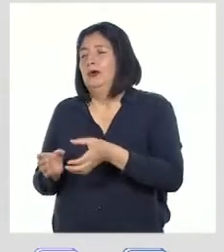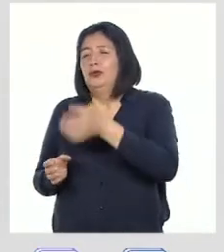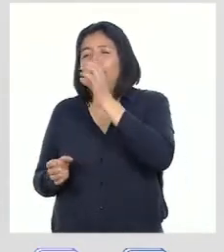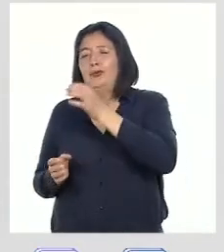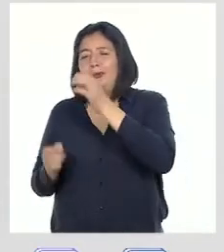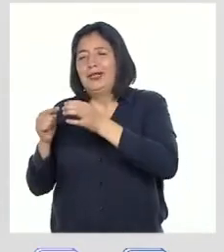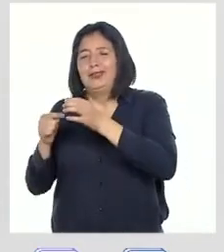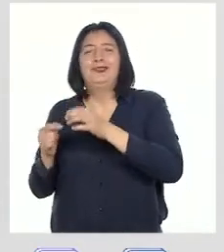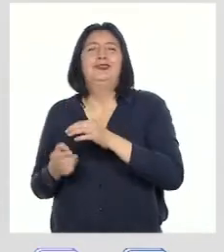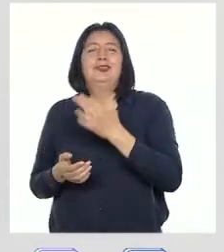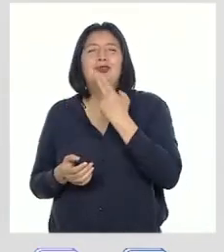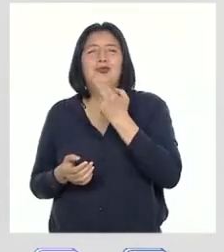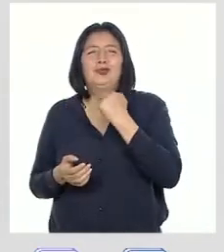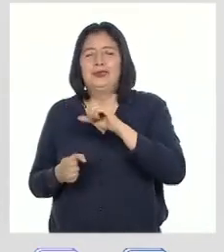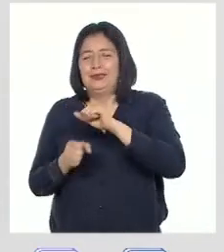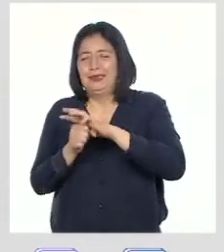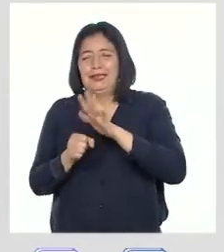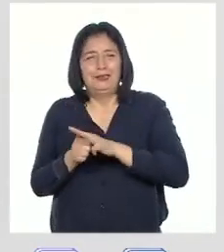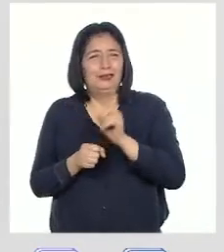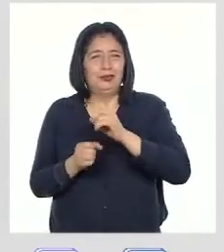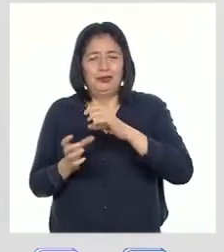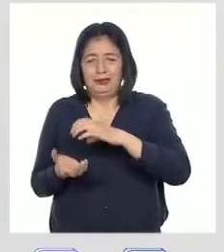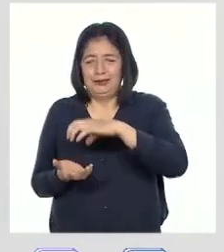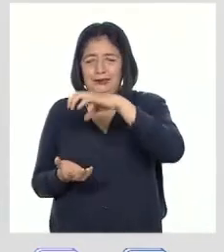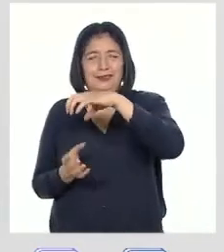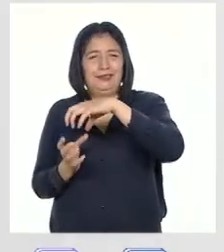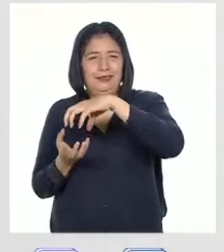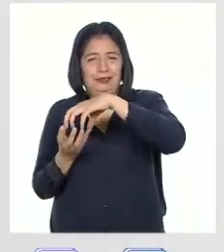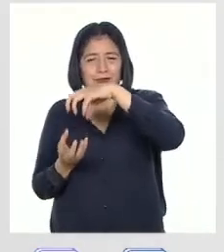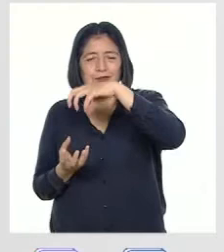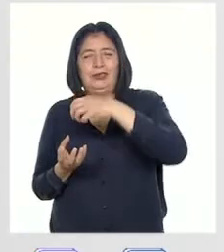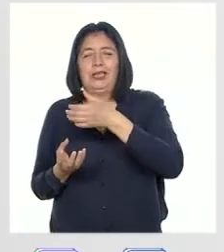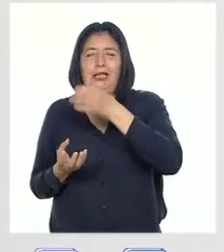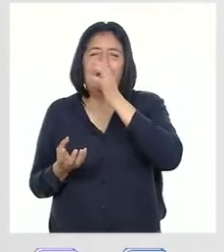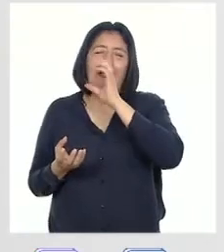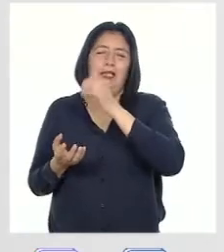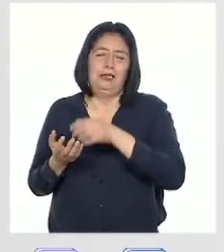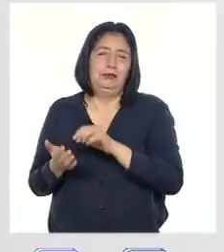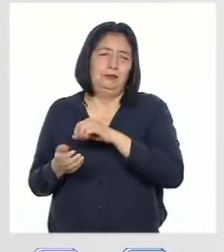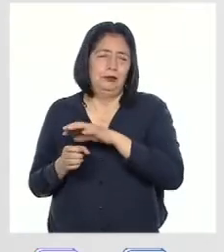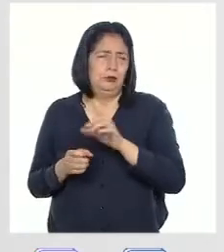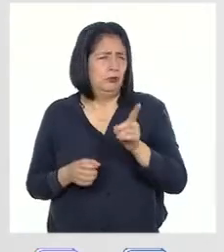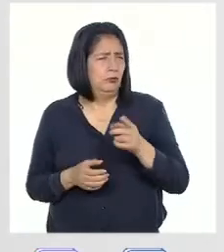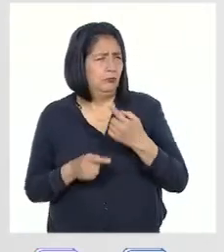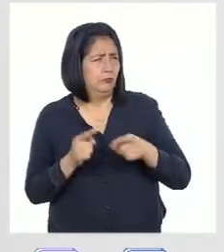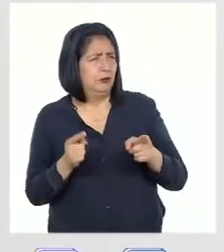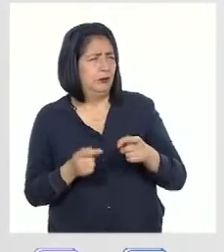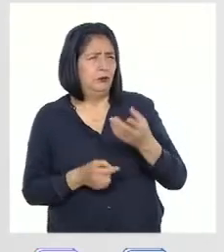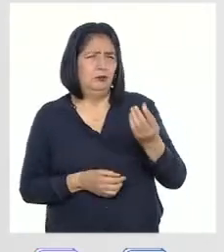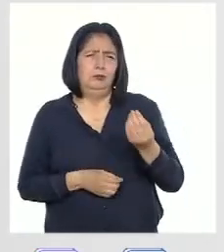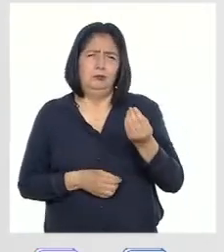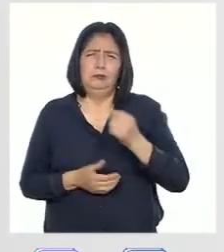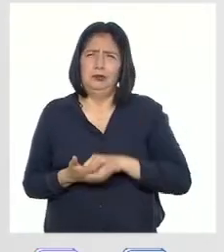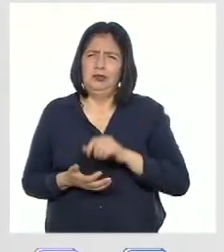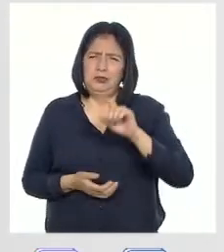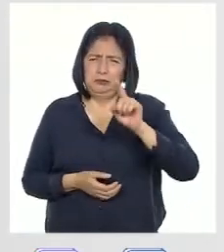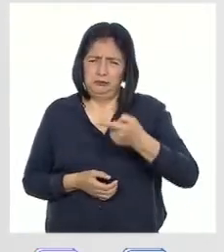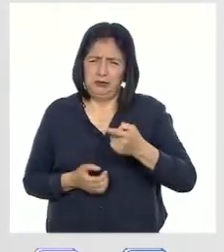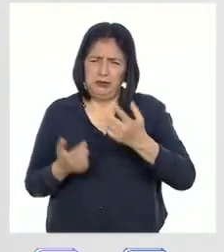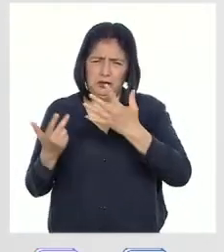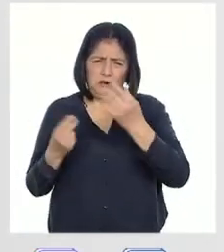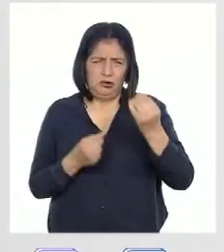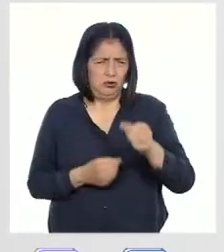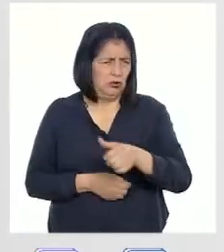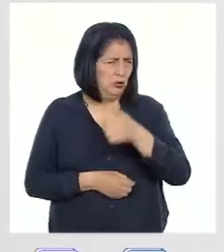azucaradas, gaseosas ni jugos envasados muy a menudo. Pero, ¿por qué en unos casos son 1800